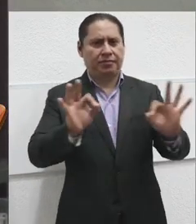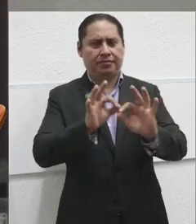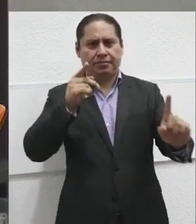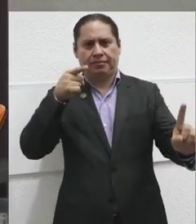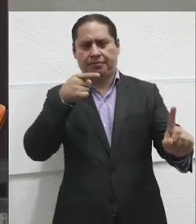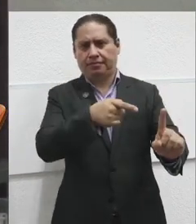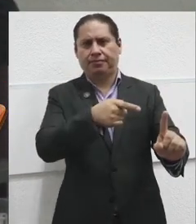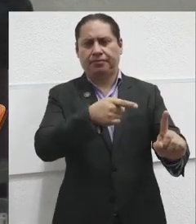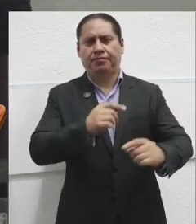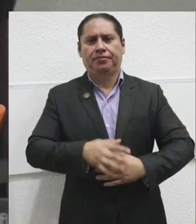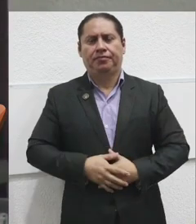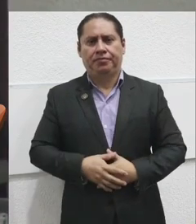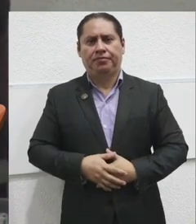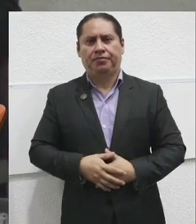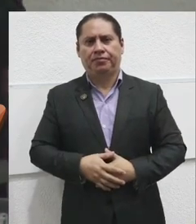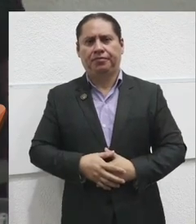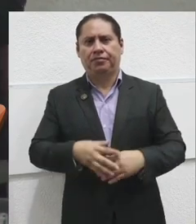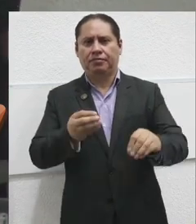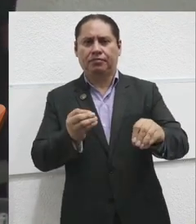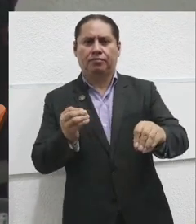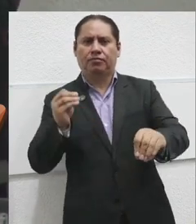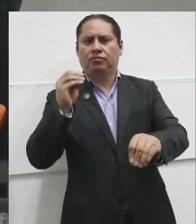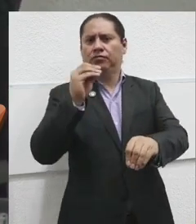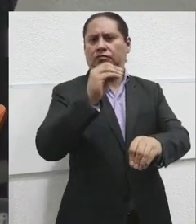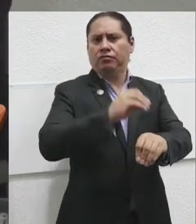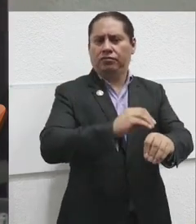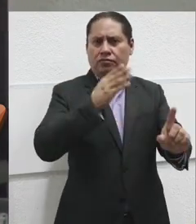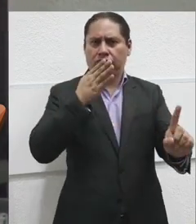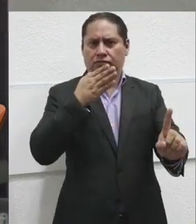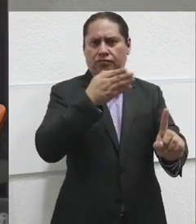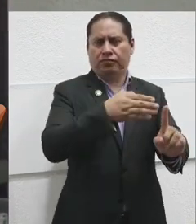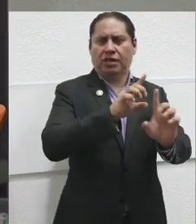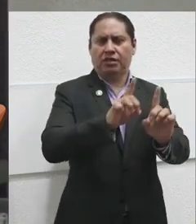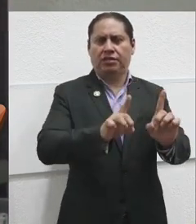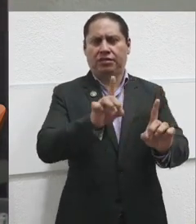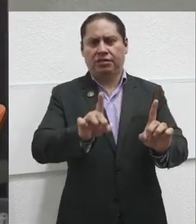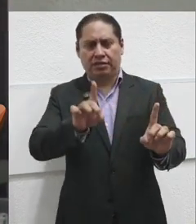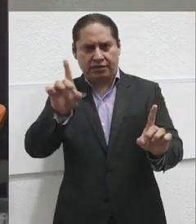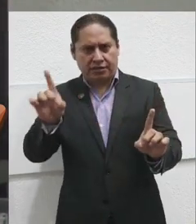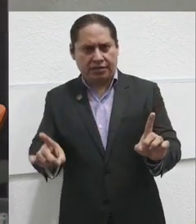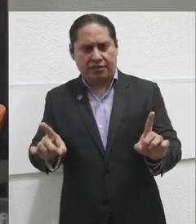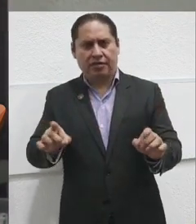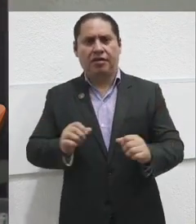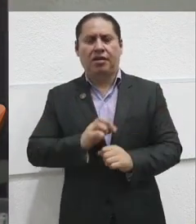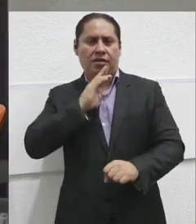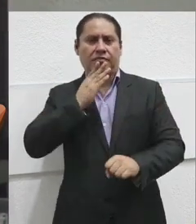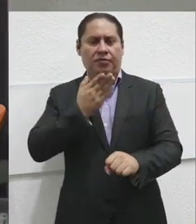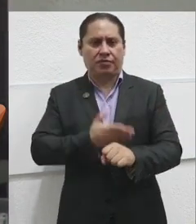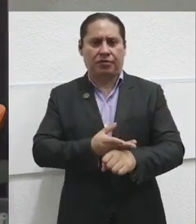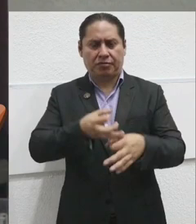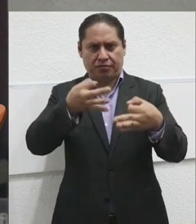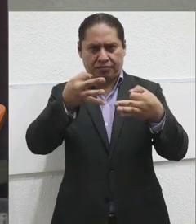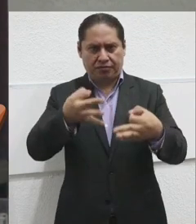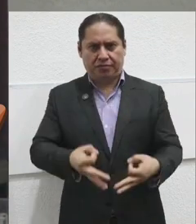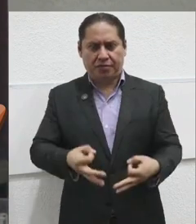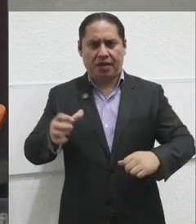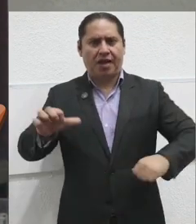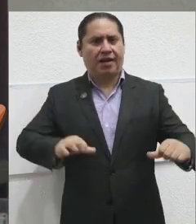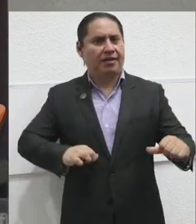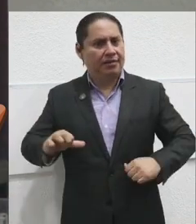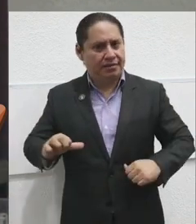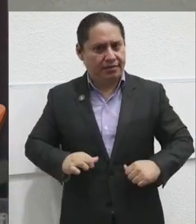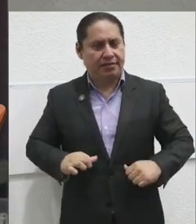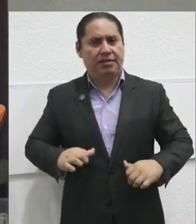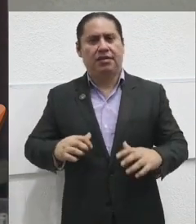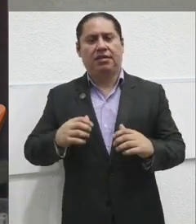a que incorporemos los objetivos de desarrollo sostenible correspondientes a la acción por el clima